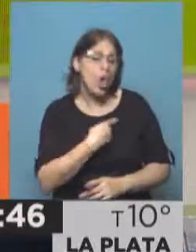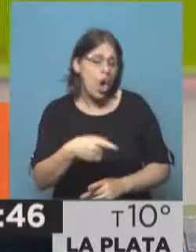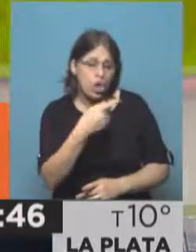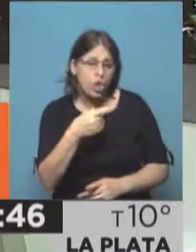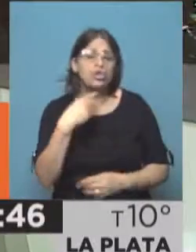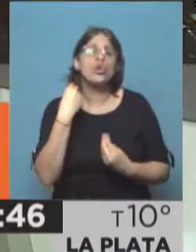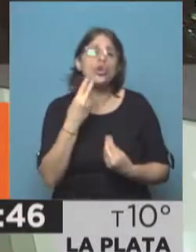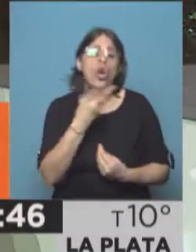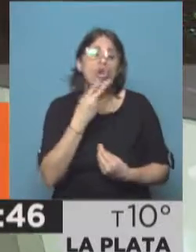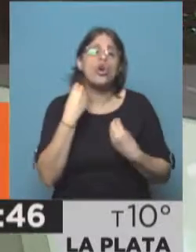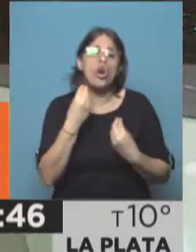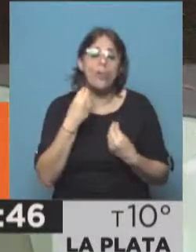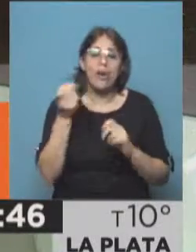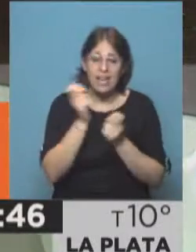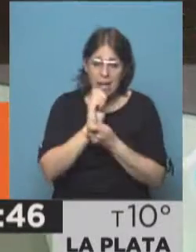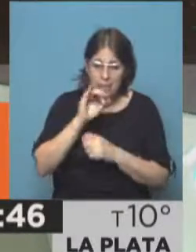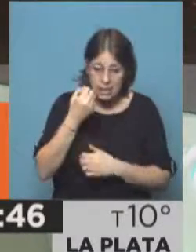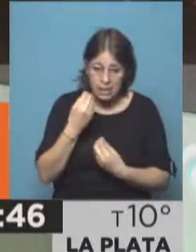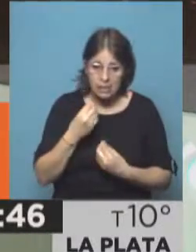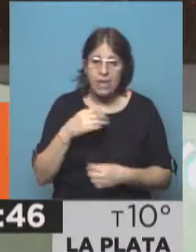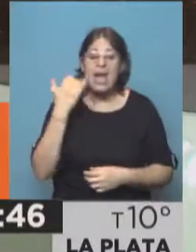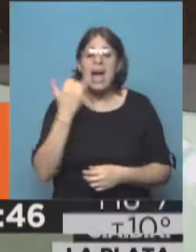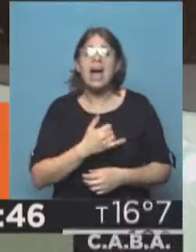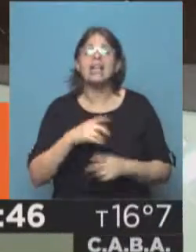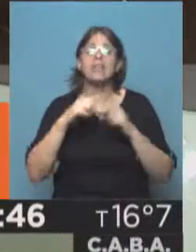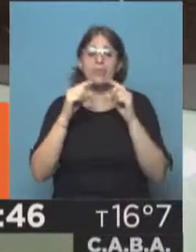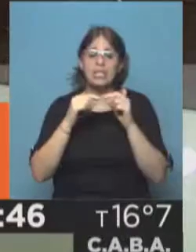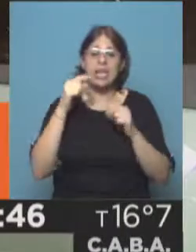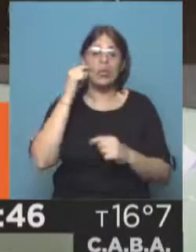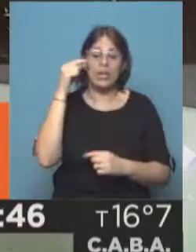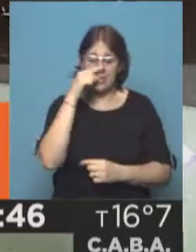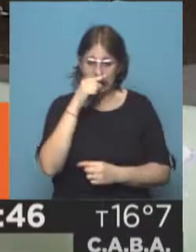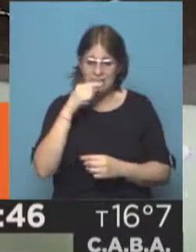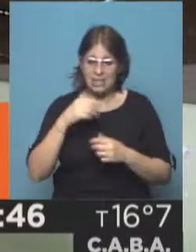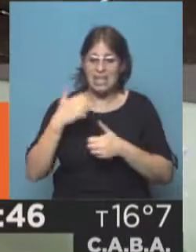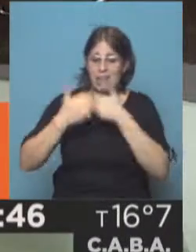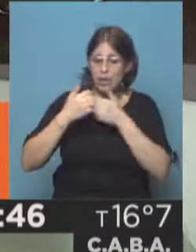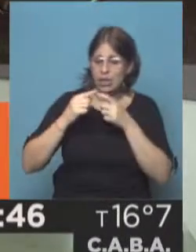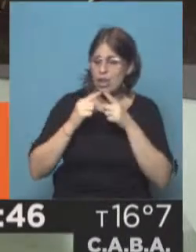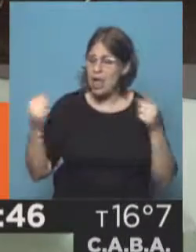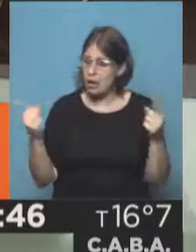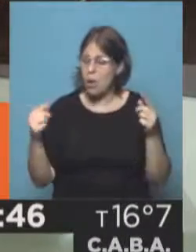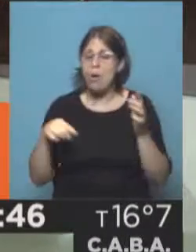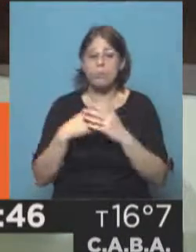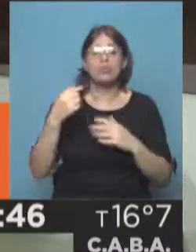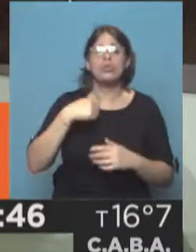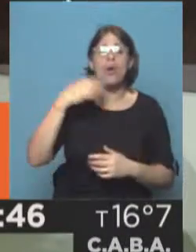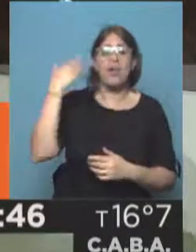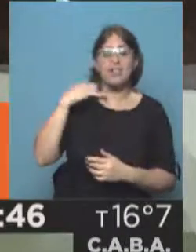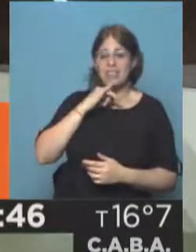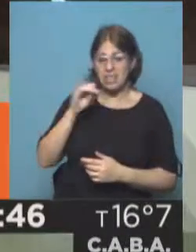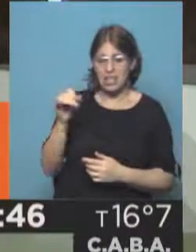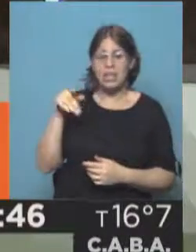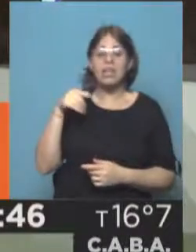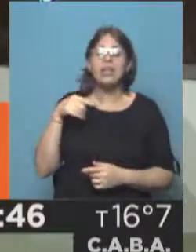¿cómo siguen con esto? Esto tiene, como bien decía Guillermo, 47 fechas. Esto es muy largo. Justamente, yo lo que te decía era